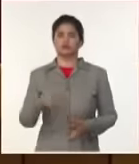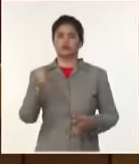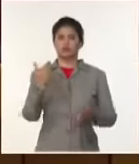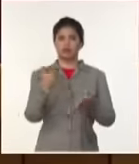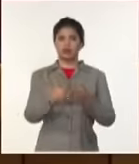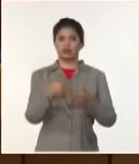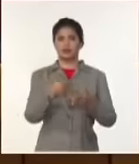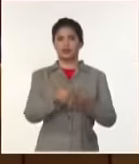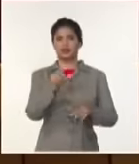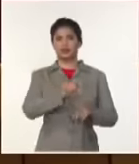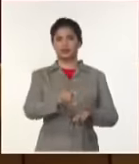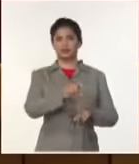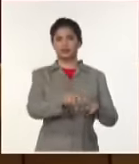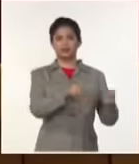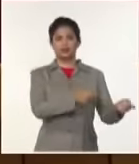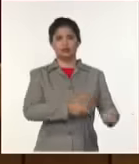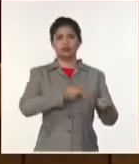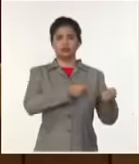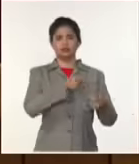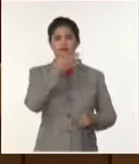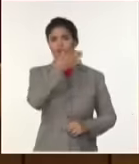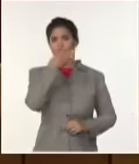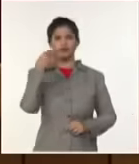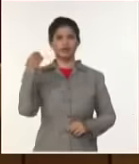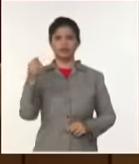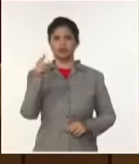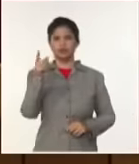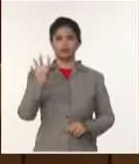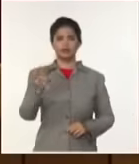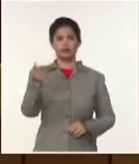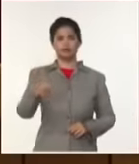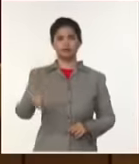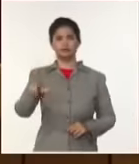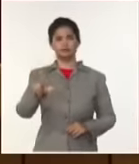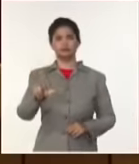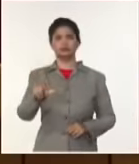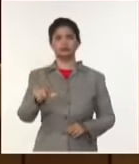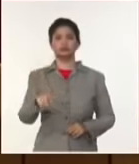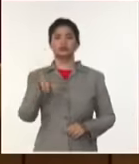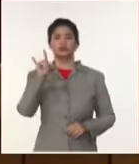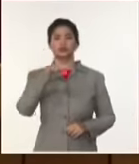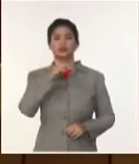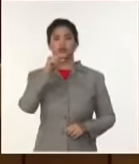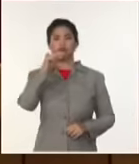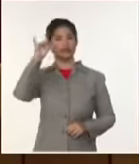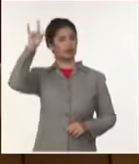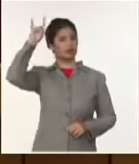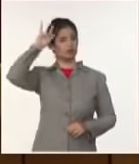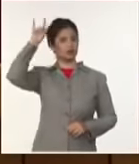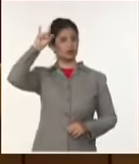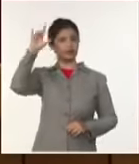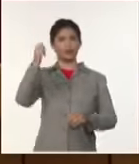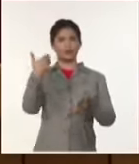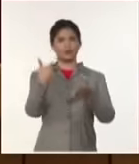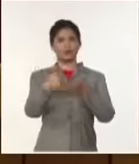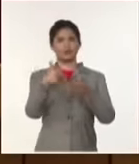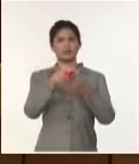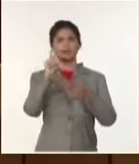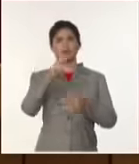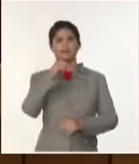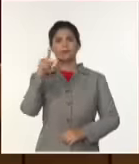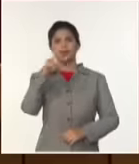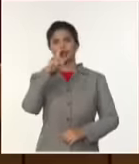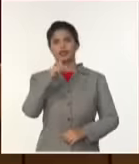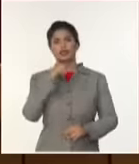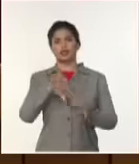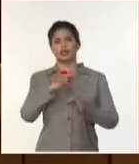agroindustrial azucarera 14 de julio que ha cumplido las últimas zafras. La VB Lechera Santos Caraballé de la empresa pecuaria de Venegas.